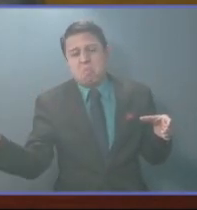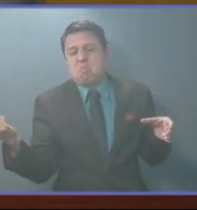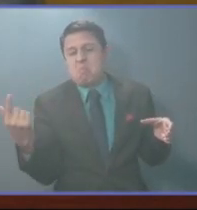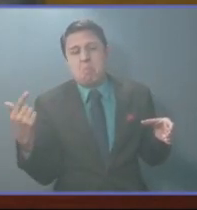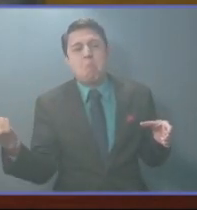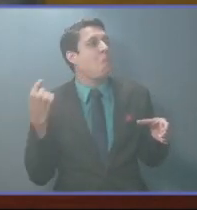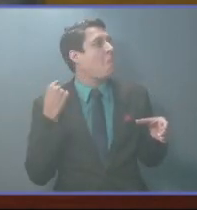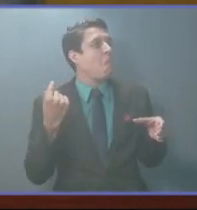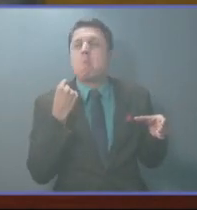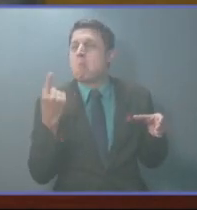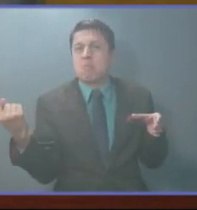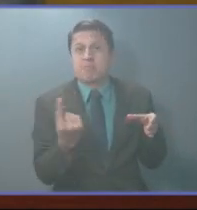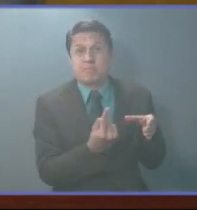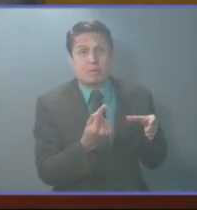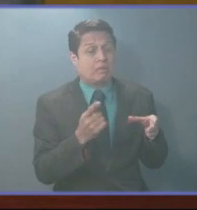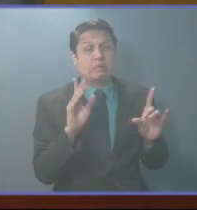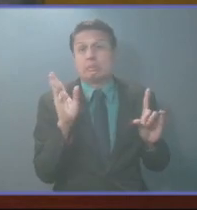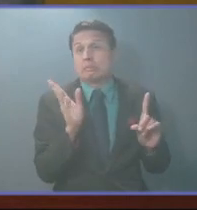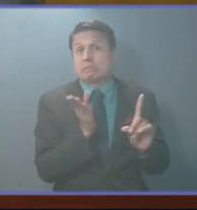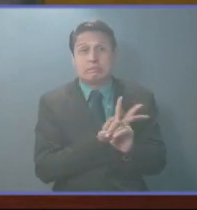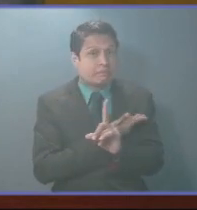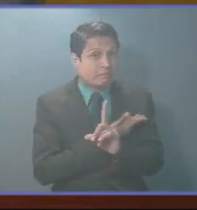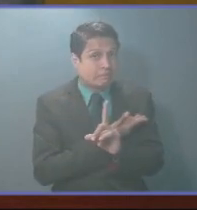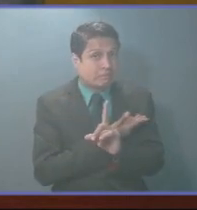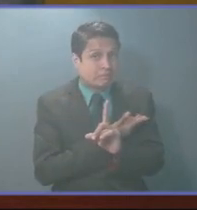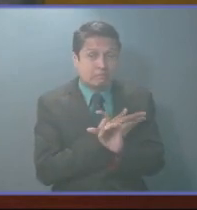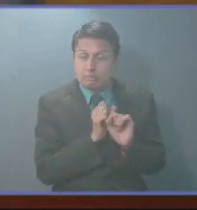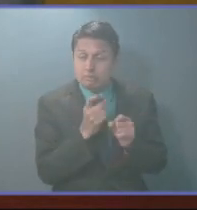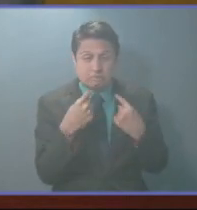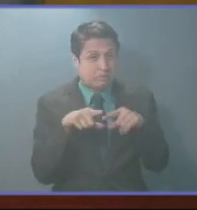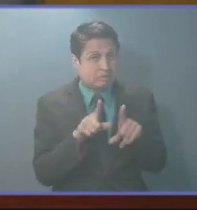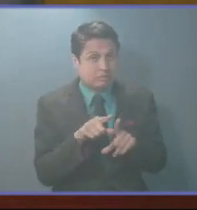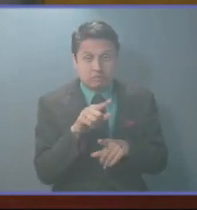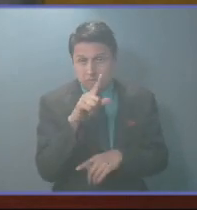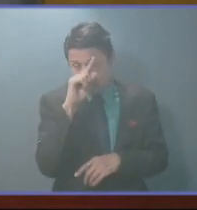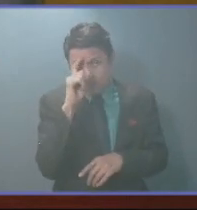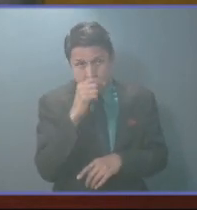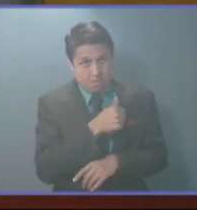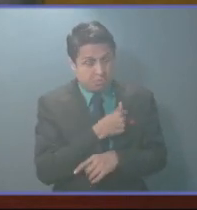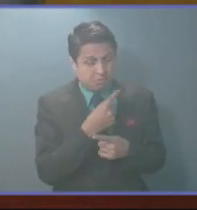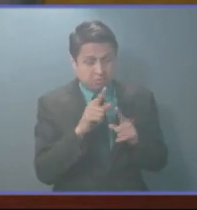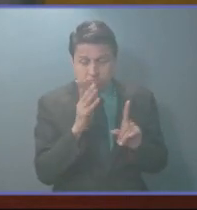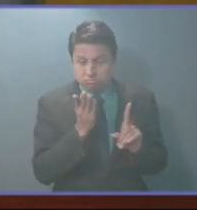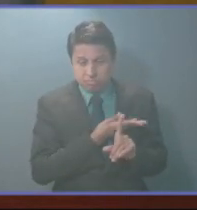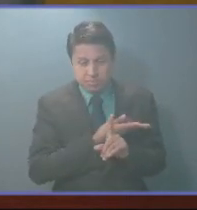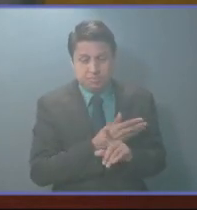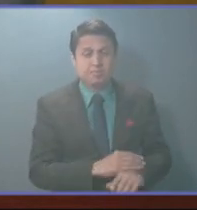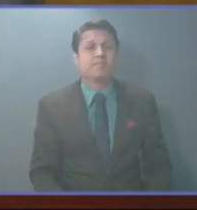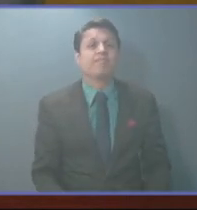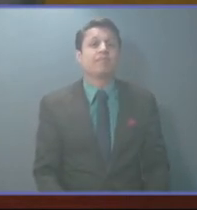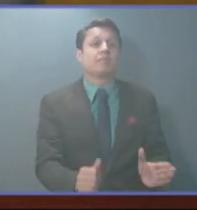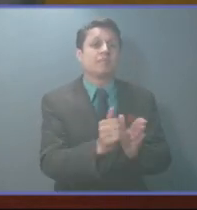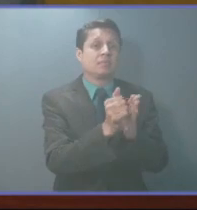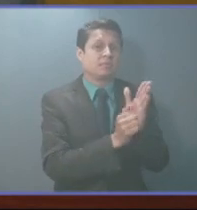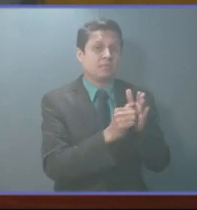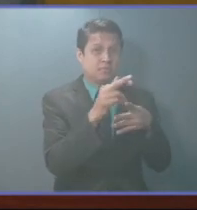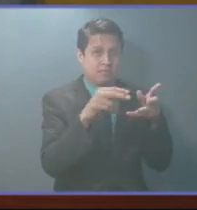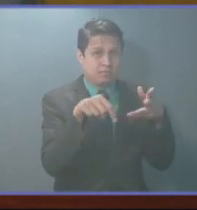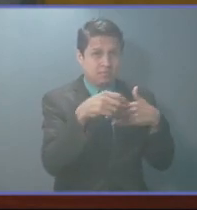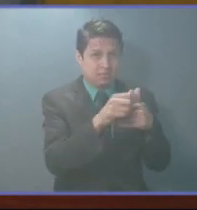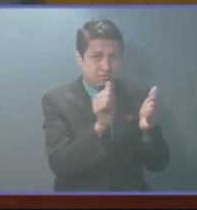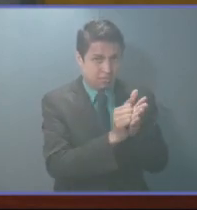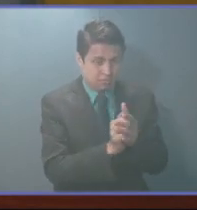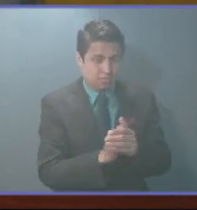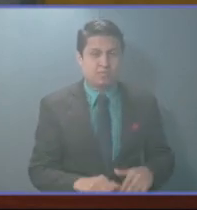concurrir, quedarán por el mismo hecho depuestos de sus cargos. Artículos del reglamento interior de esta Asamblea